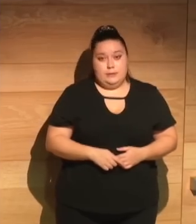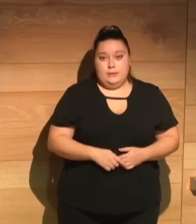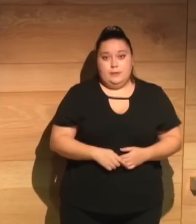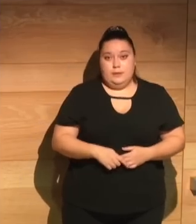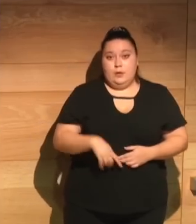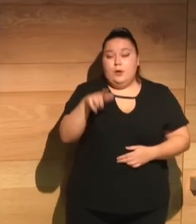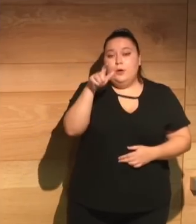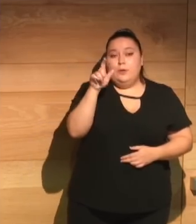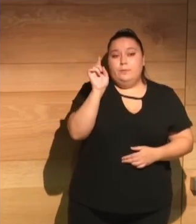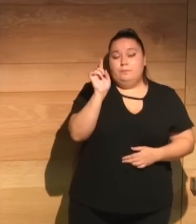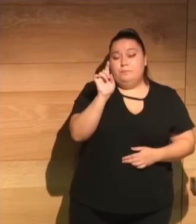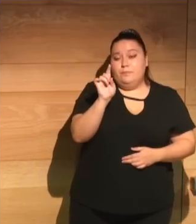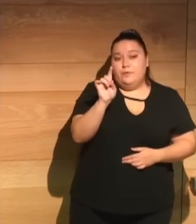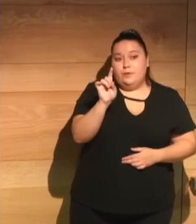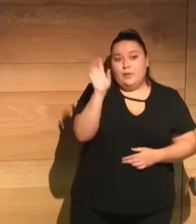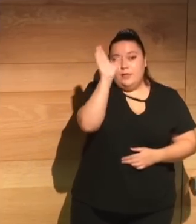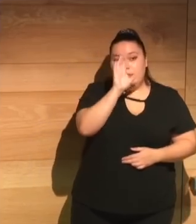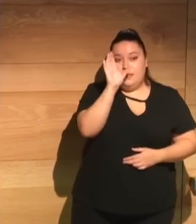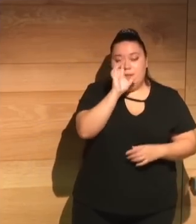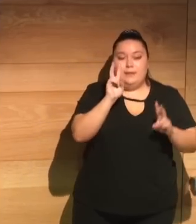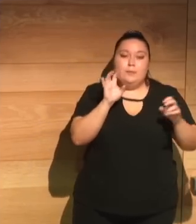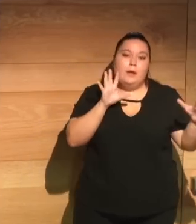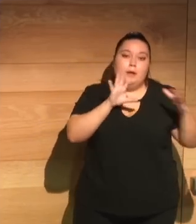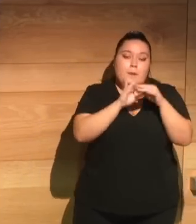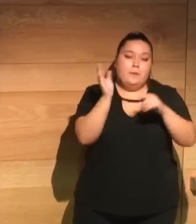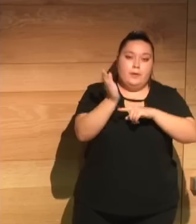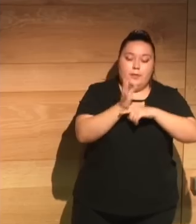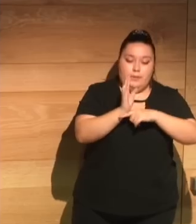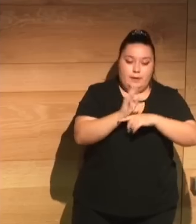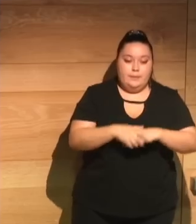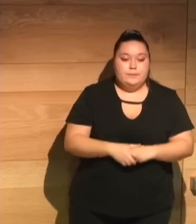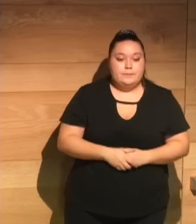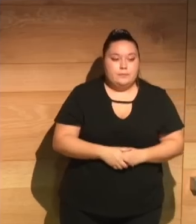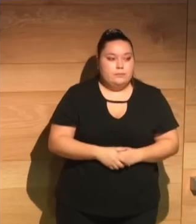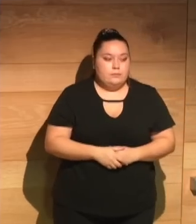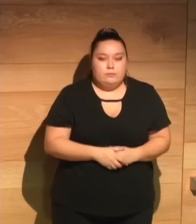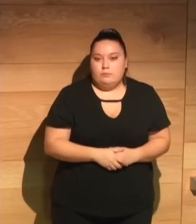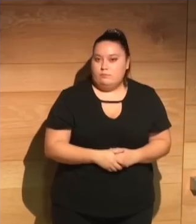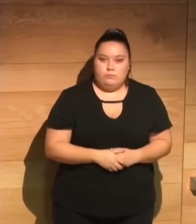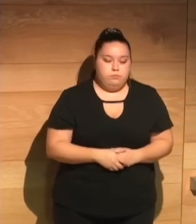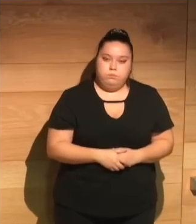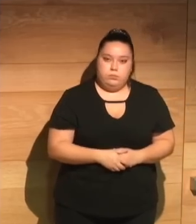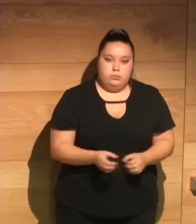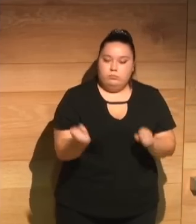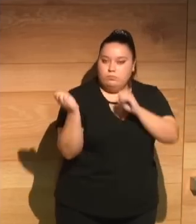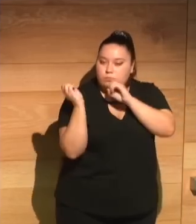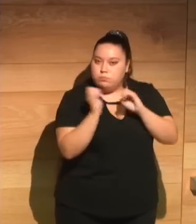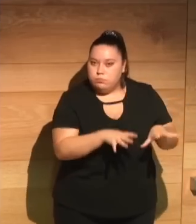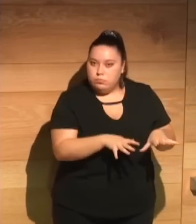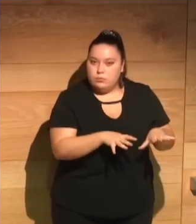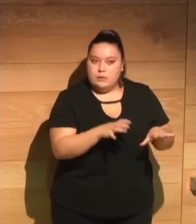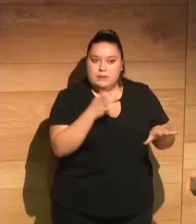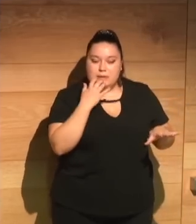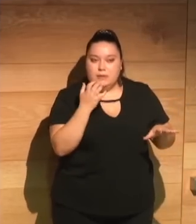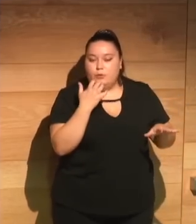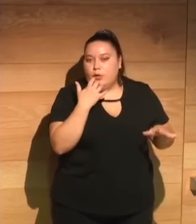de ciencia e historiografía cinematográfica abominaría de cualquier pretensión de este tipo, ya fuera que si